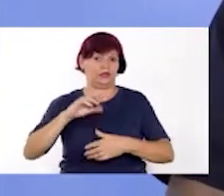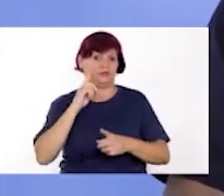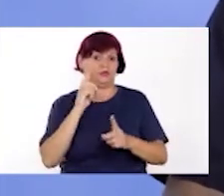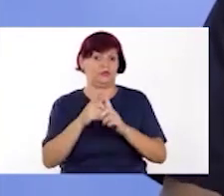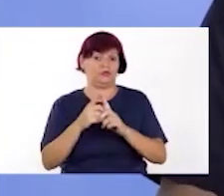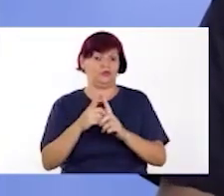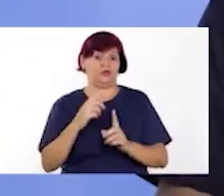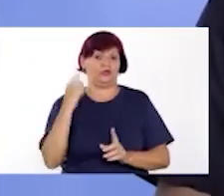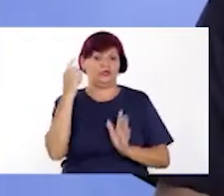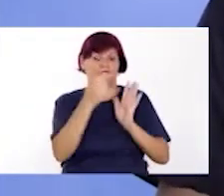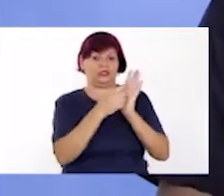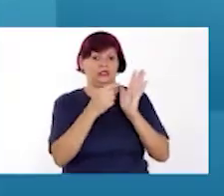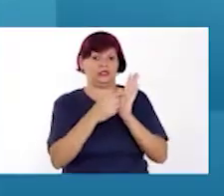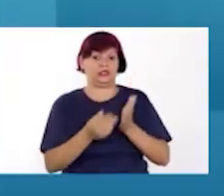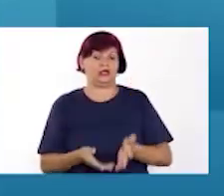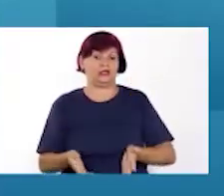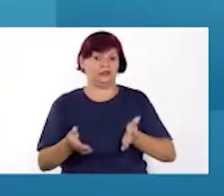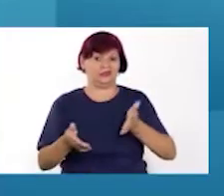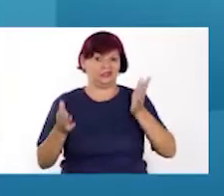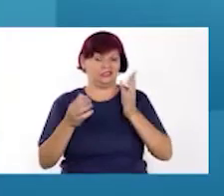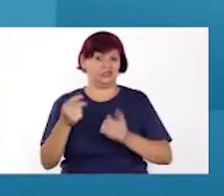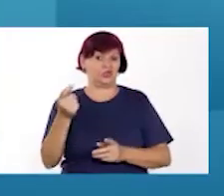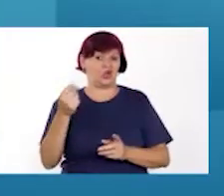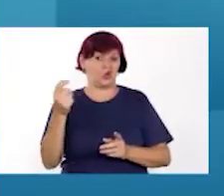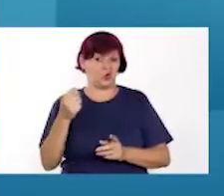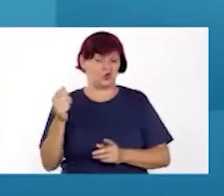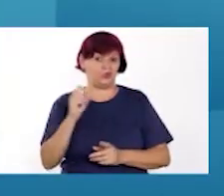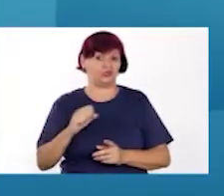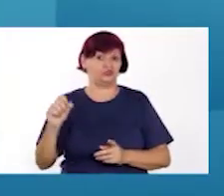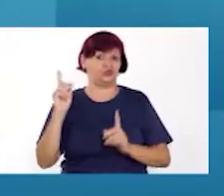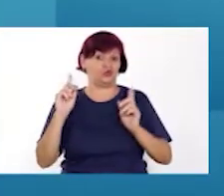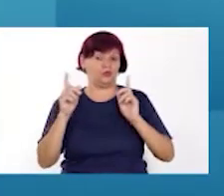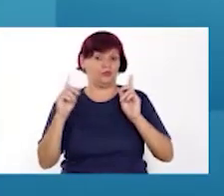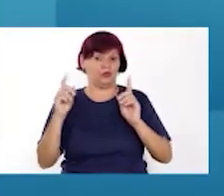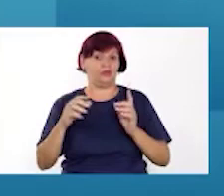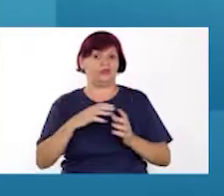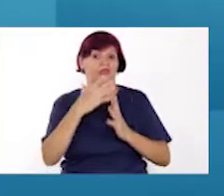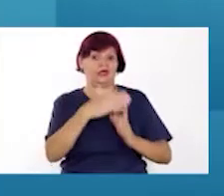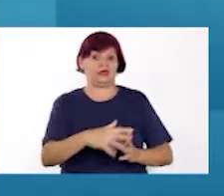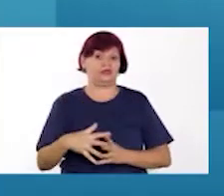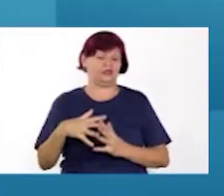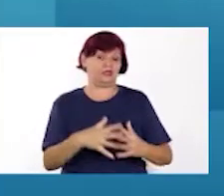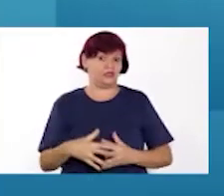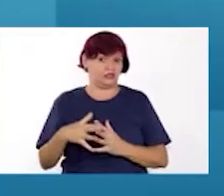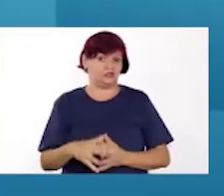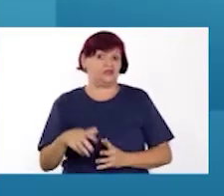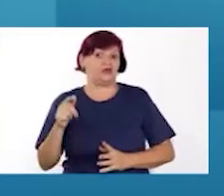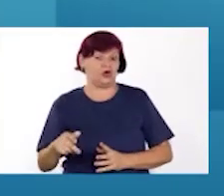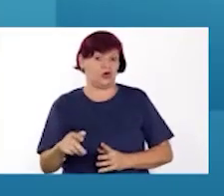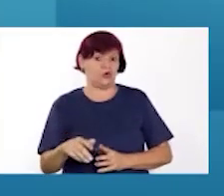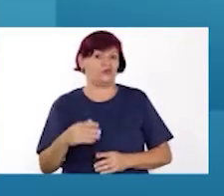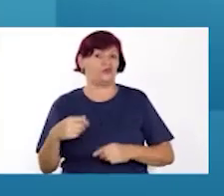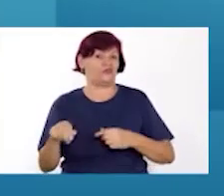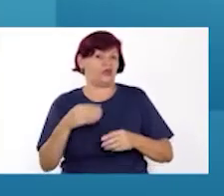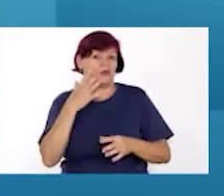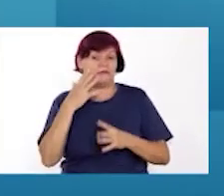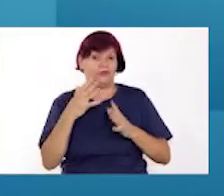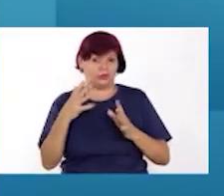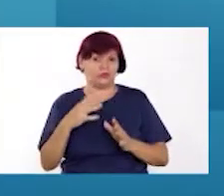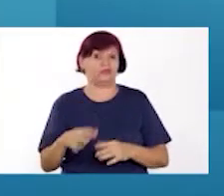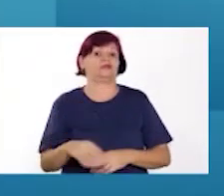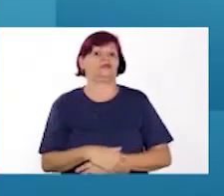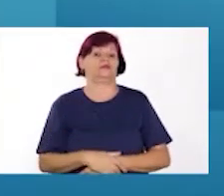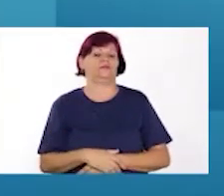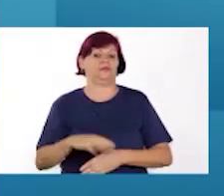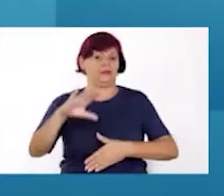dice: caracterizar la evolución económica y sociopolítica de Estados Unidos en la contemporaneidad, revelando el papel del